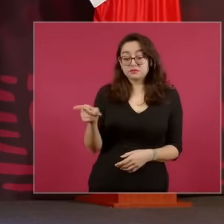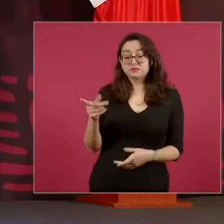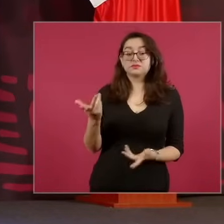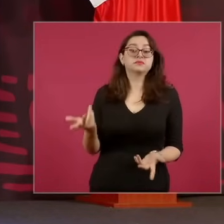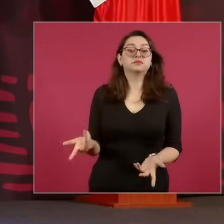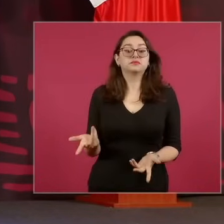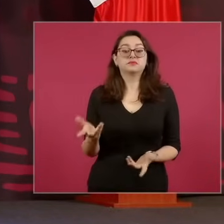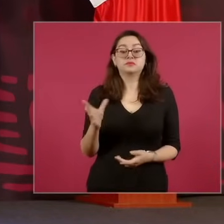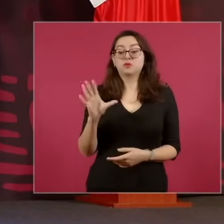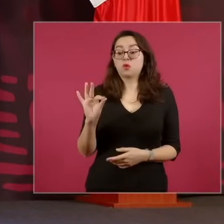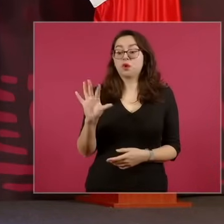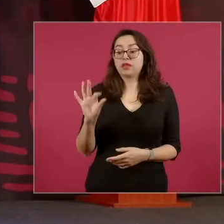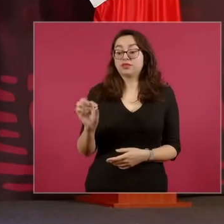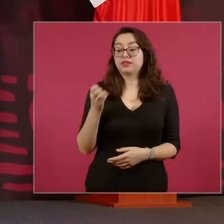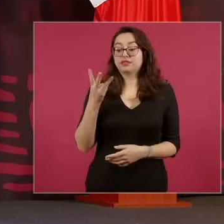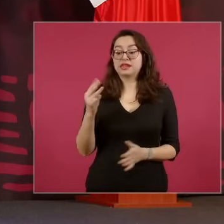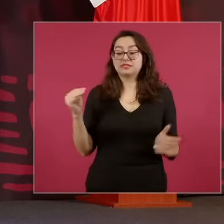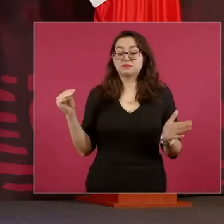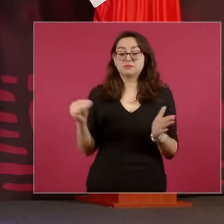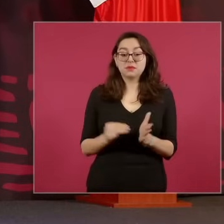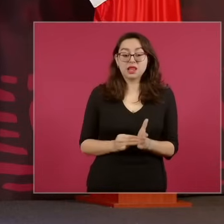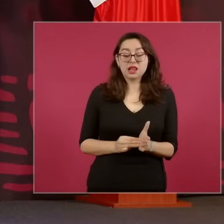43,000 pesos mensuales.